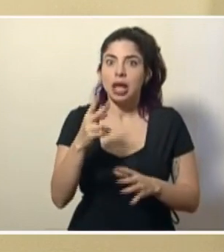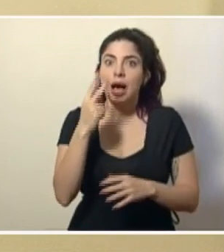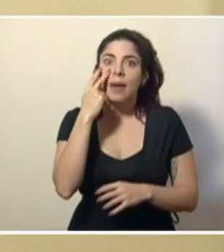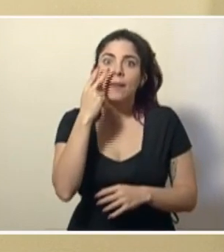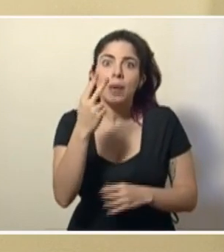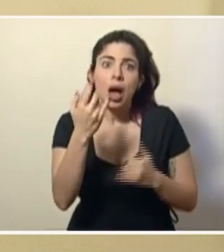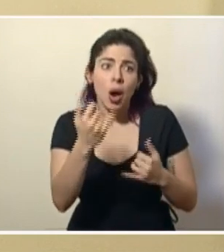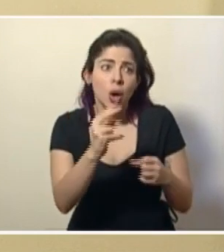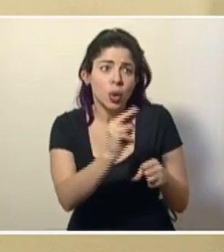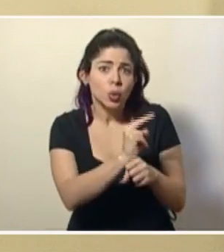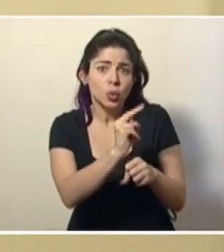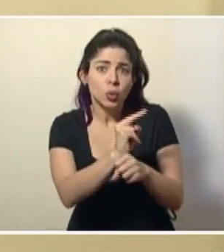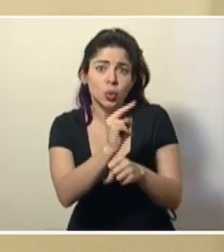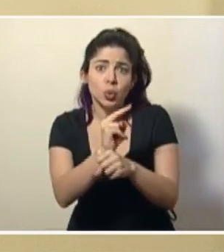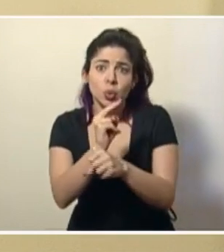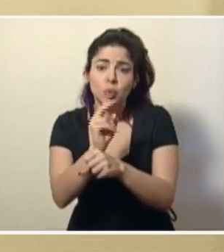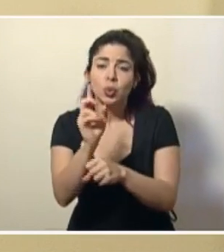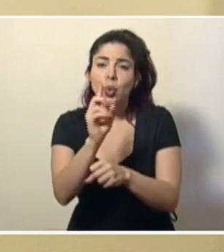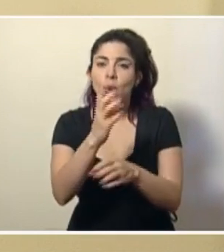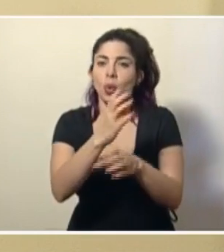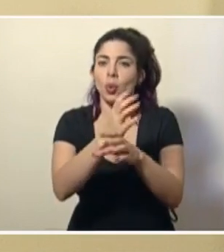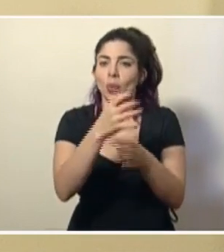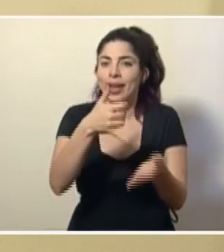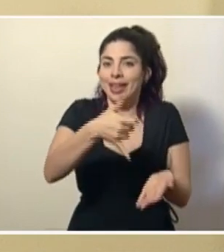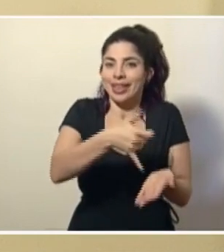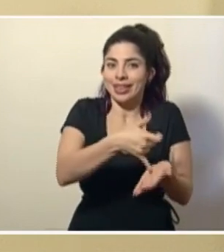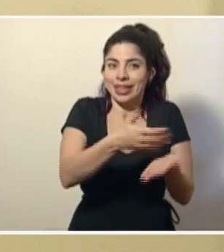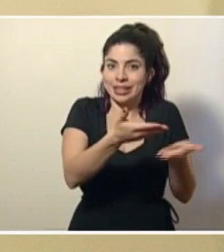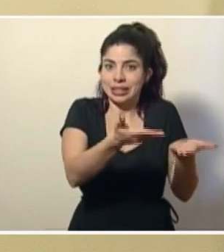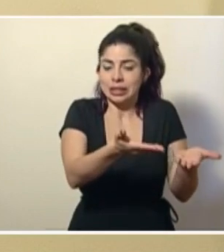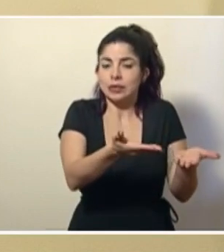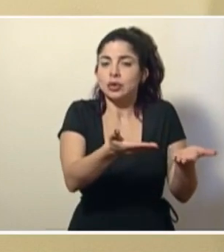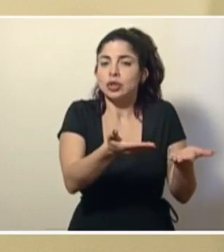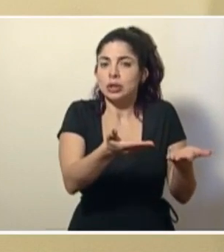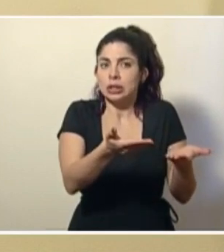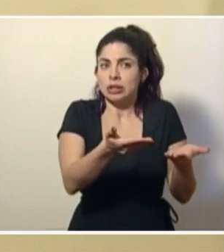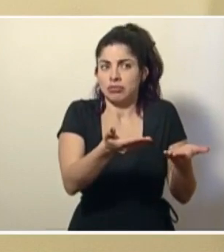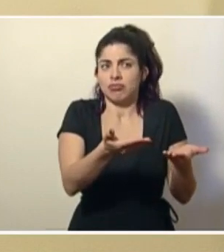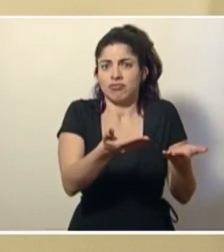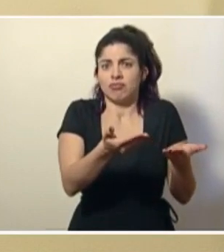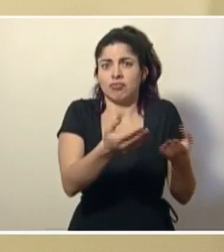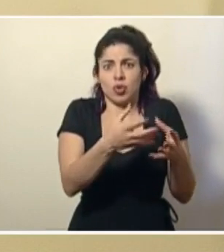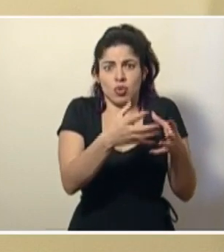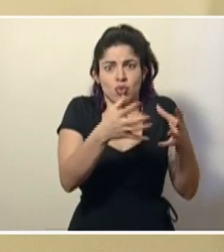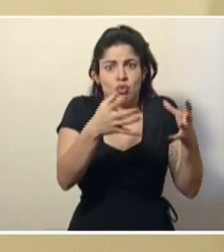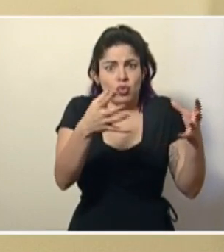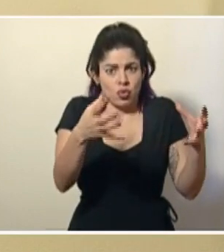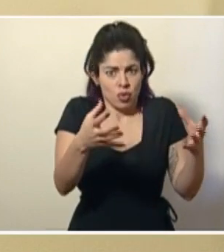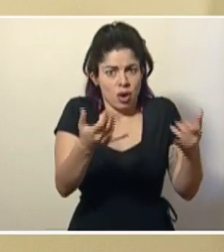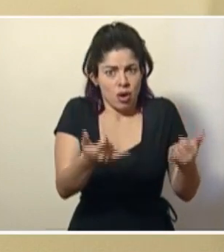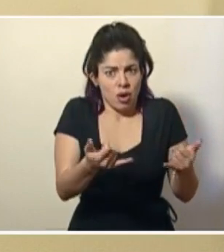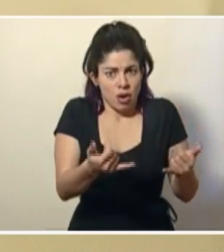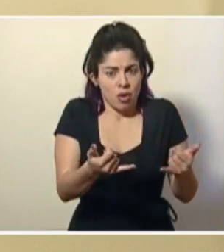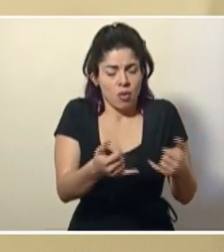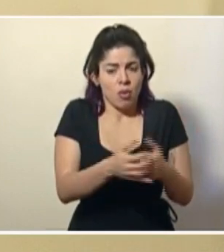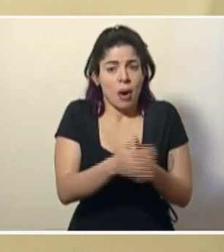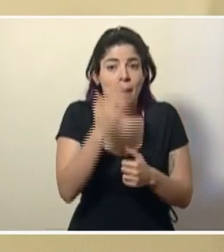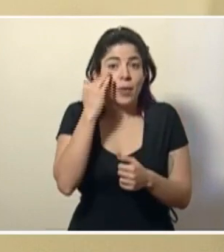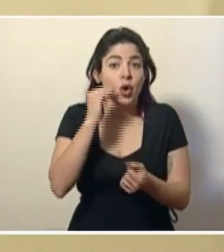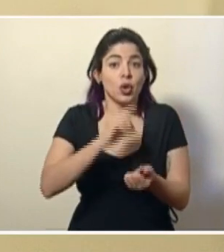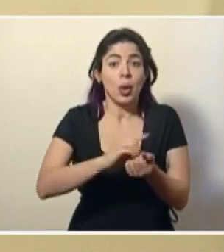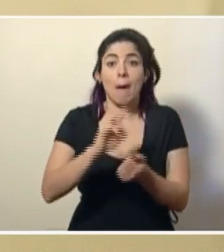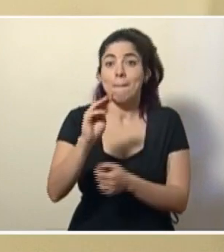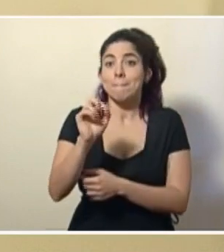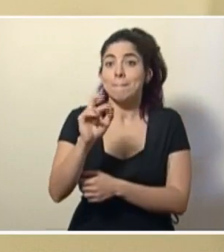en niveles de utilización de cuidados intensivos de un nivel importante. Tan es así que el